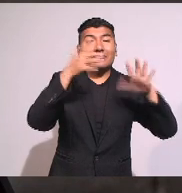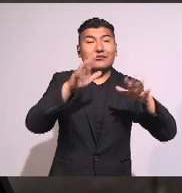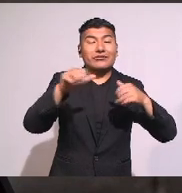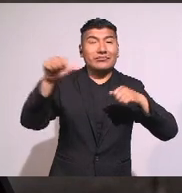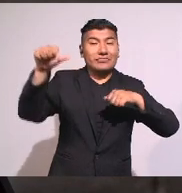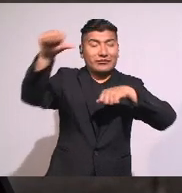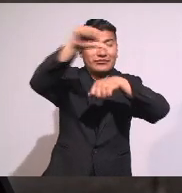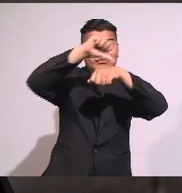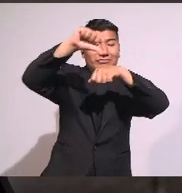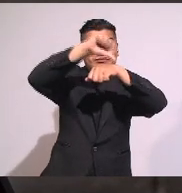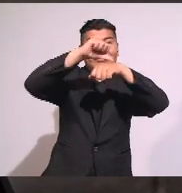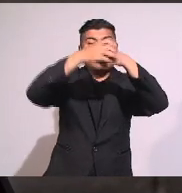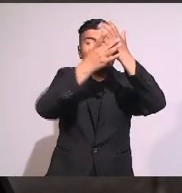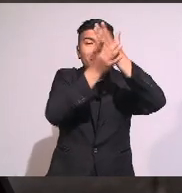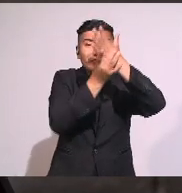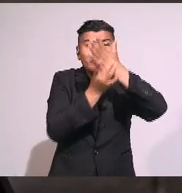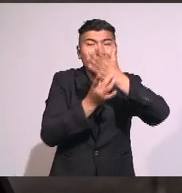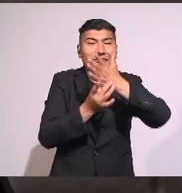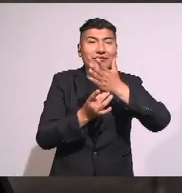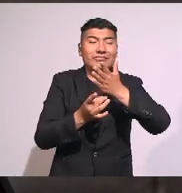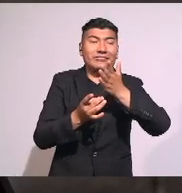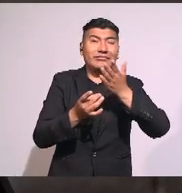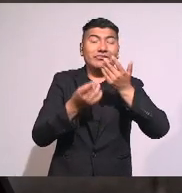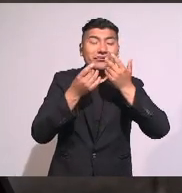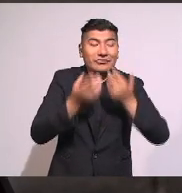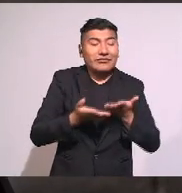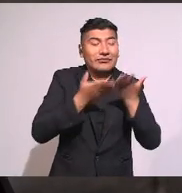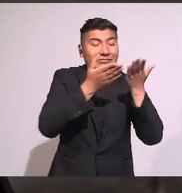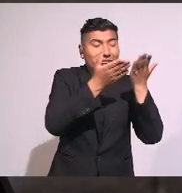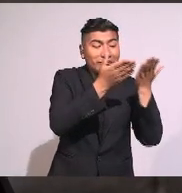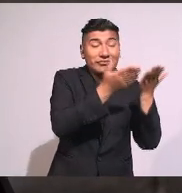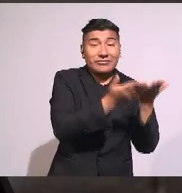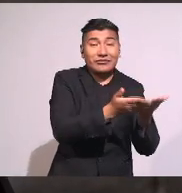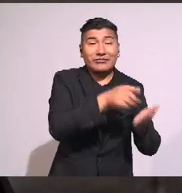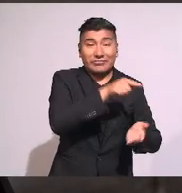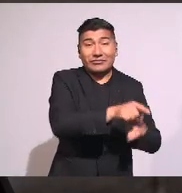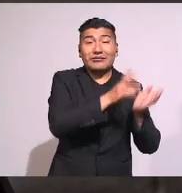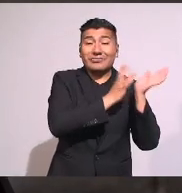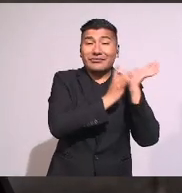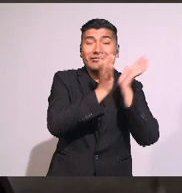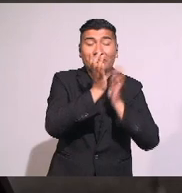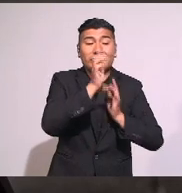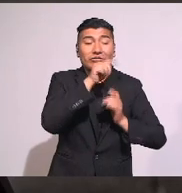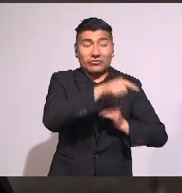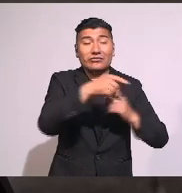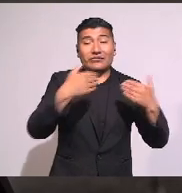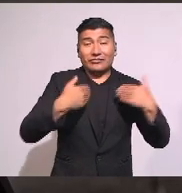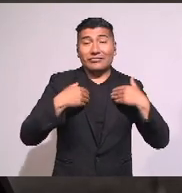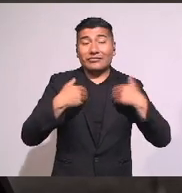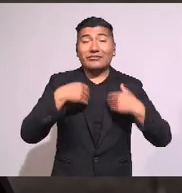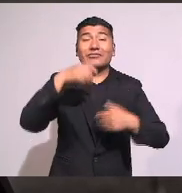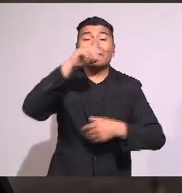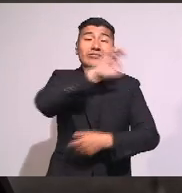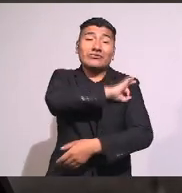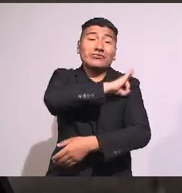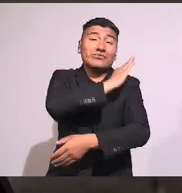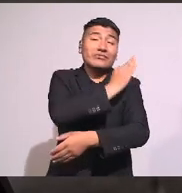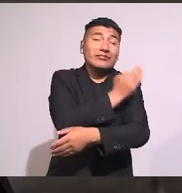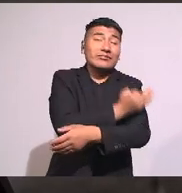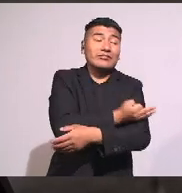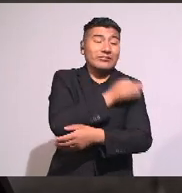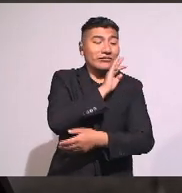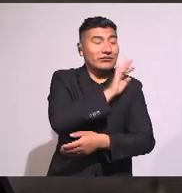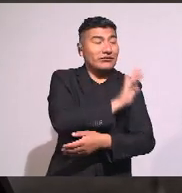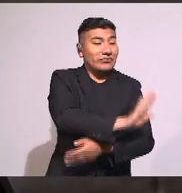ungiendo a Jesús, consagrándolo para que tenga las fuerzas necesarias en